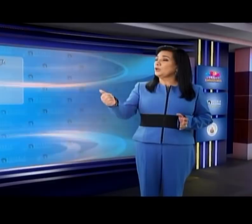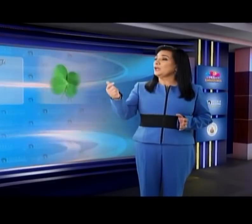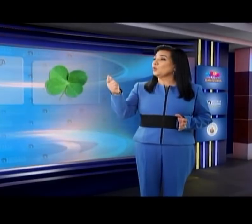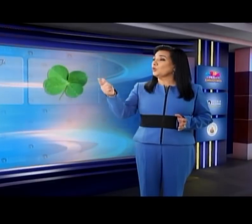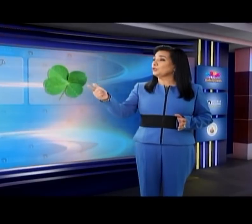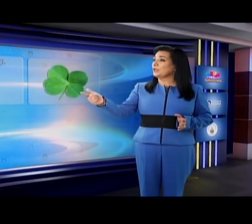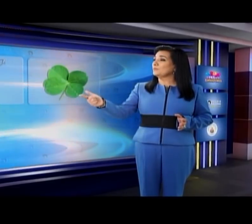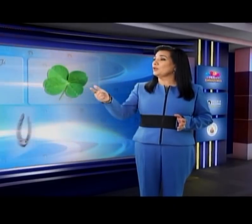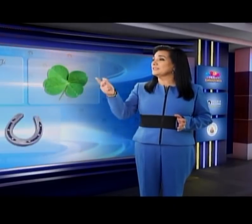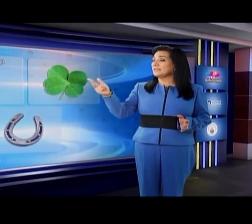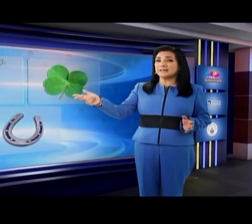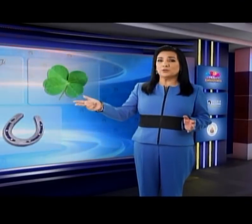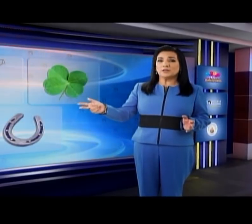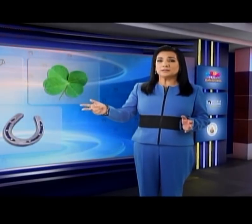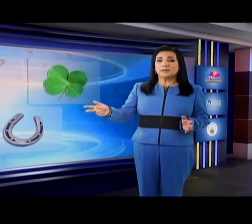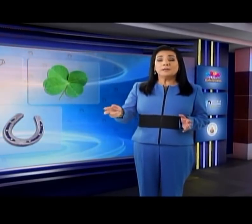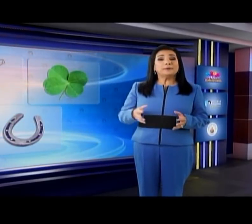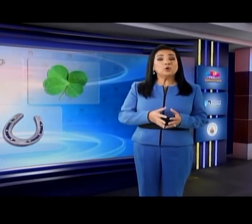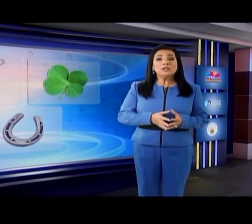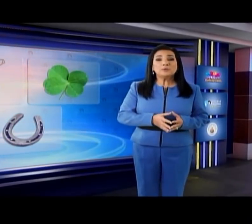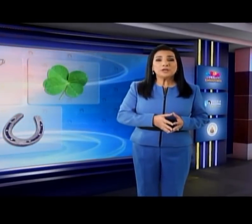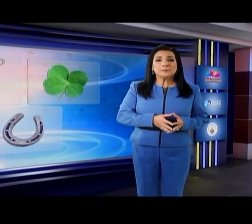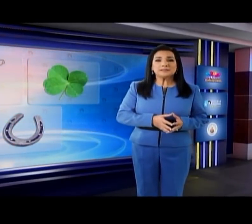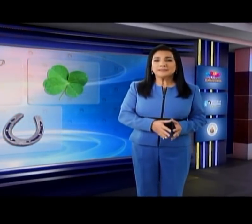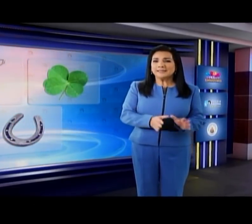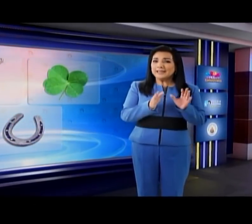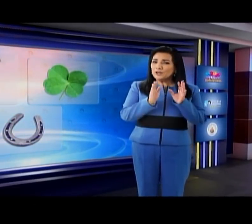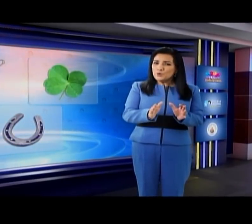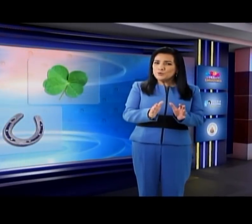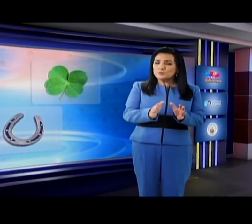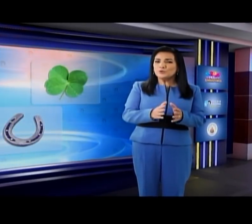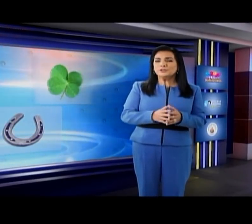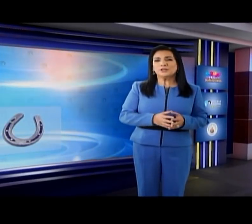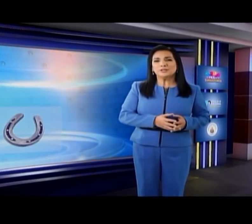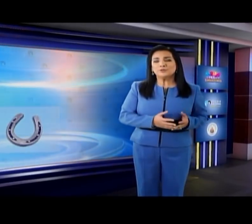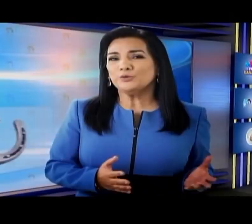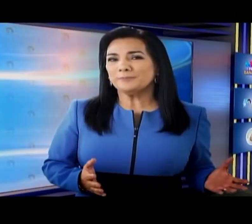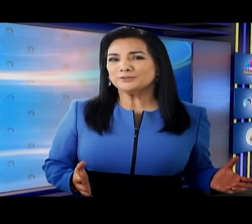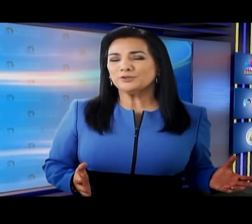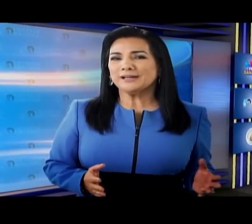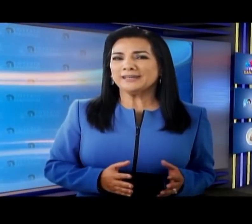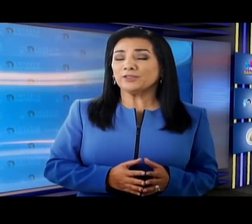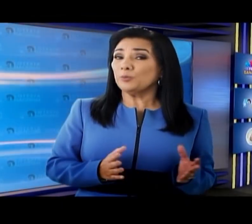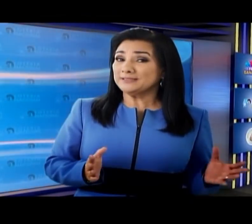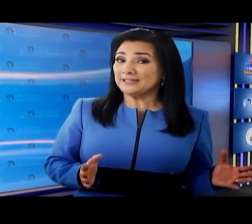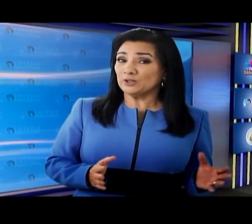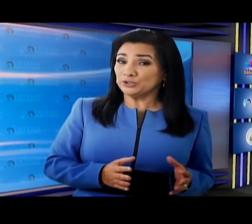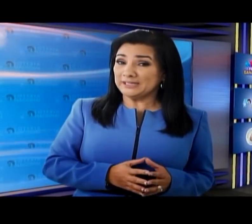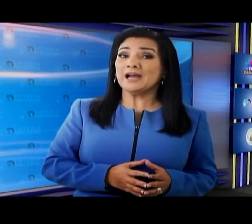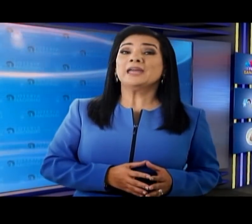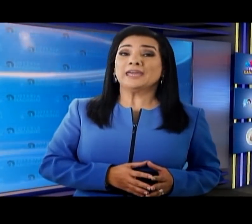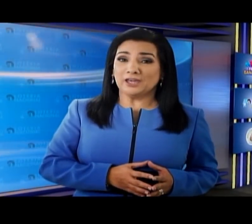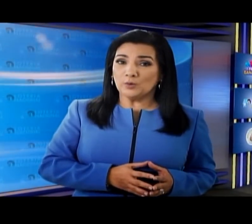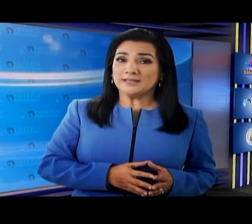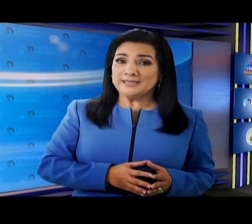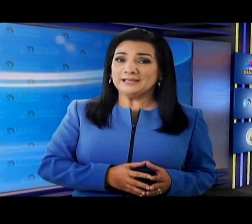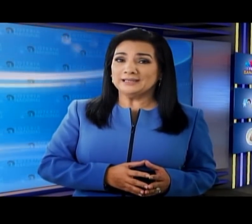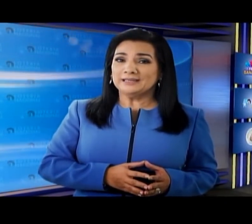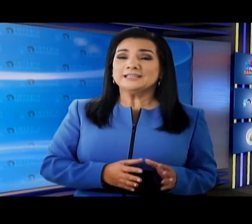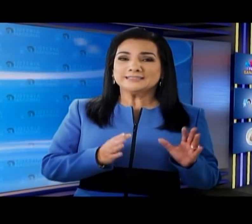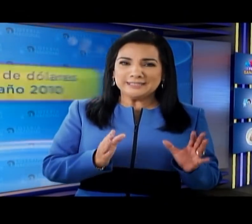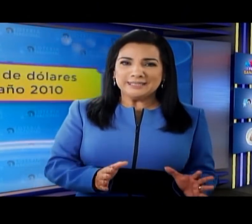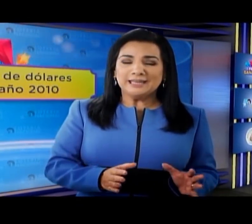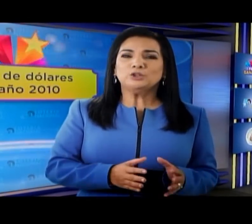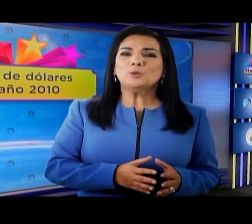Patas de conejo, tréboles, herraduras. Pero hoy les voy a presentar el único amuleto que hizo a una persona ganar dos veces la lotería en